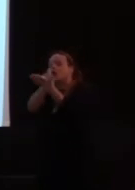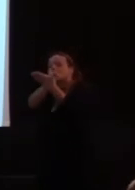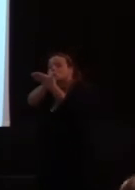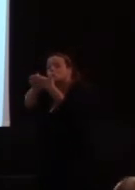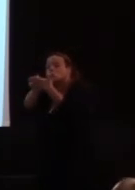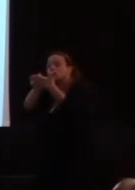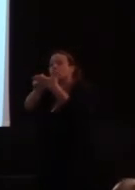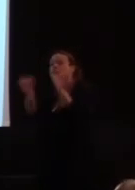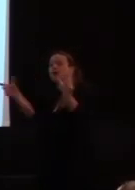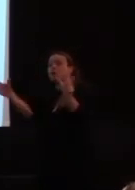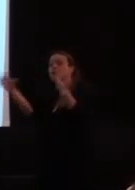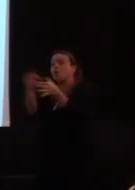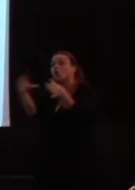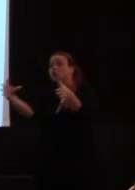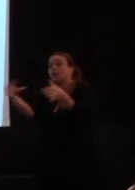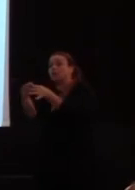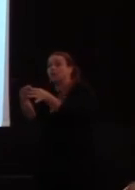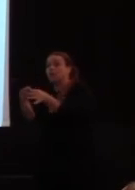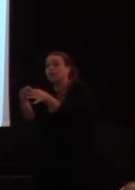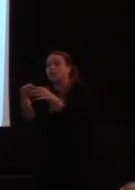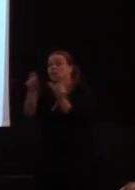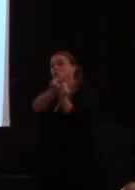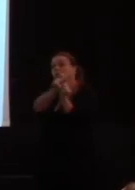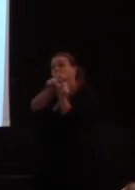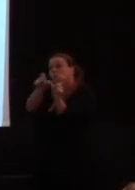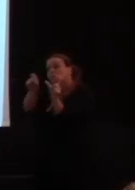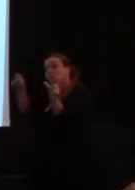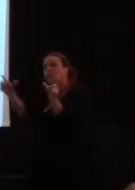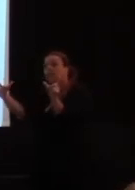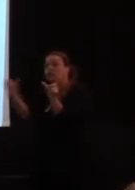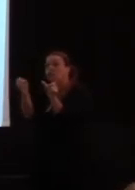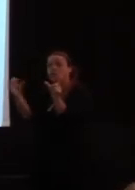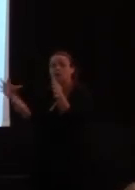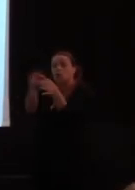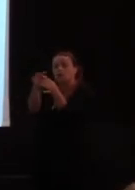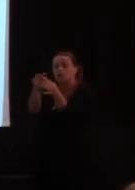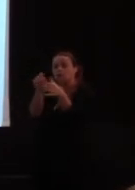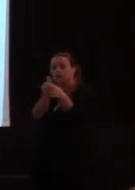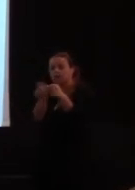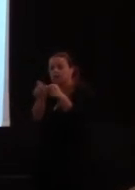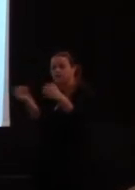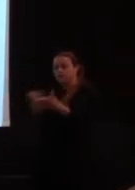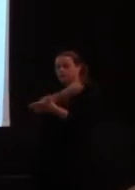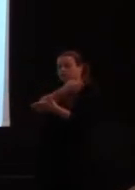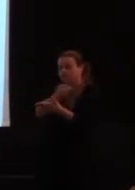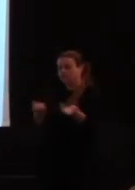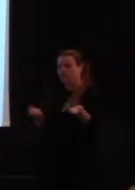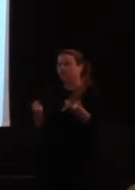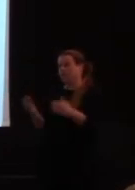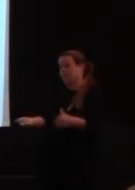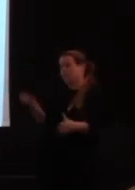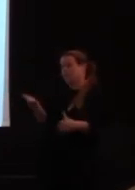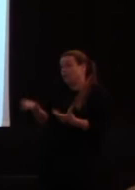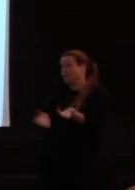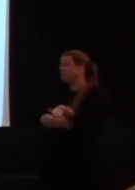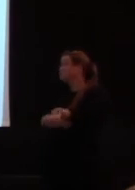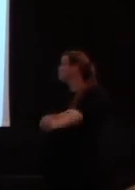estos conectores cuando estudian, lo subrayan todo. Tienen los conectores. Eso es importantísimo.